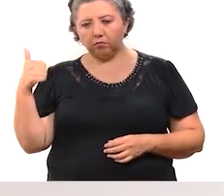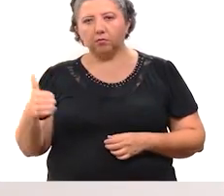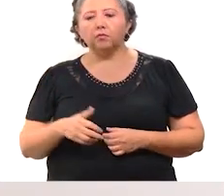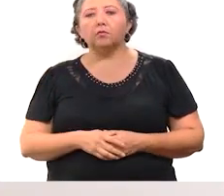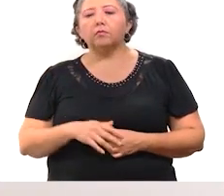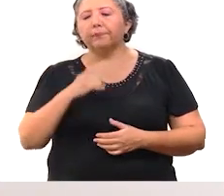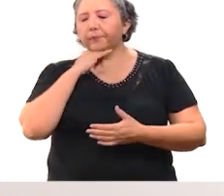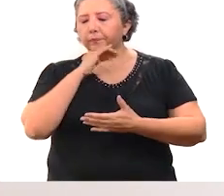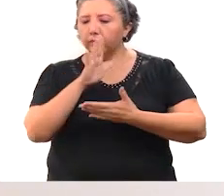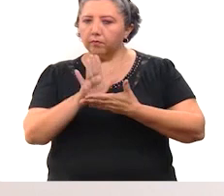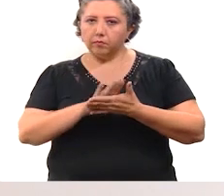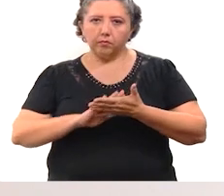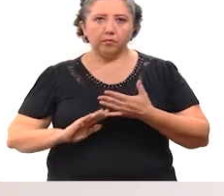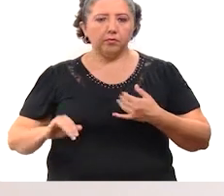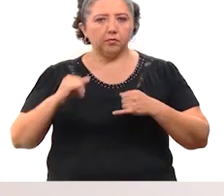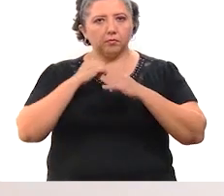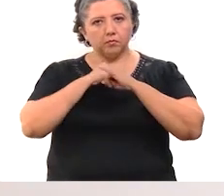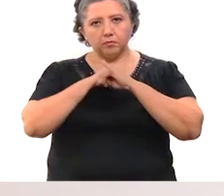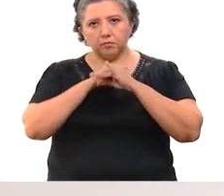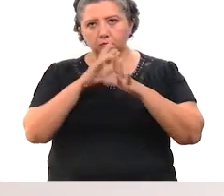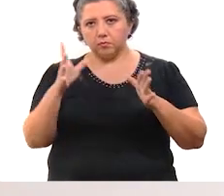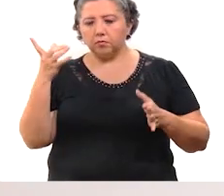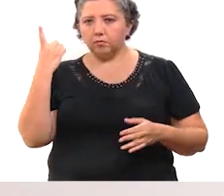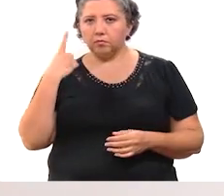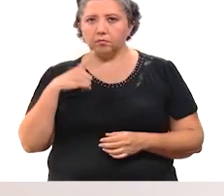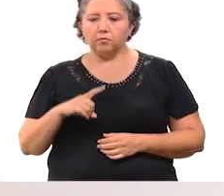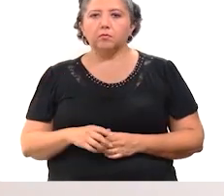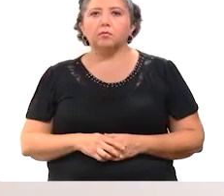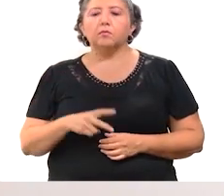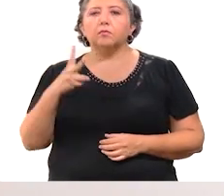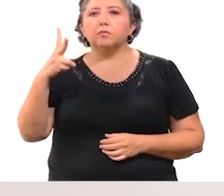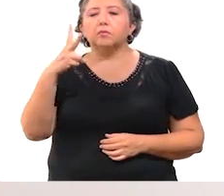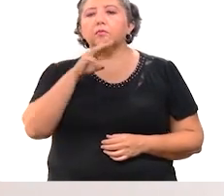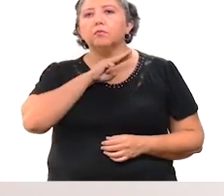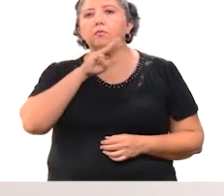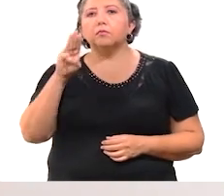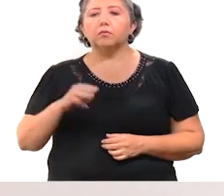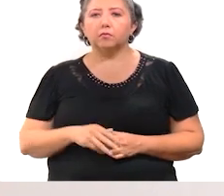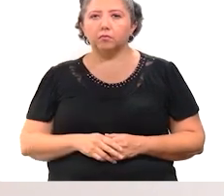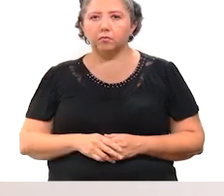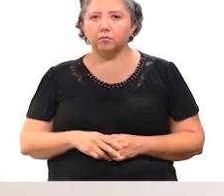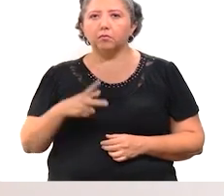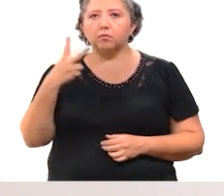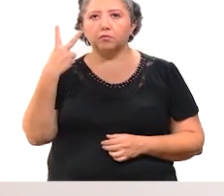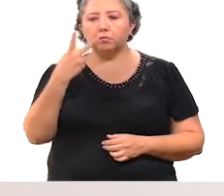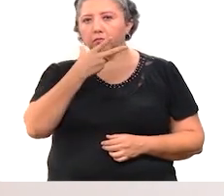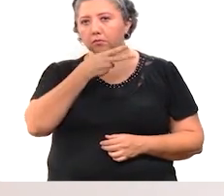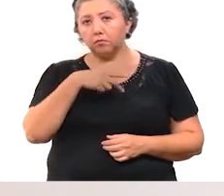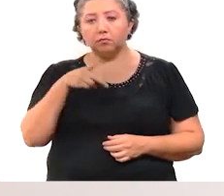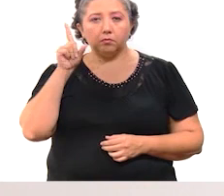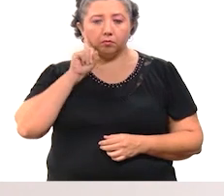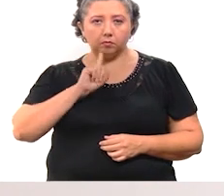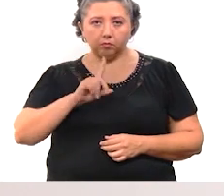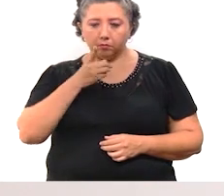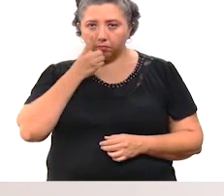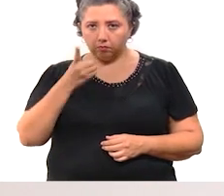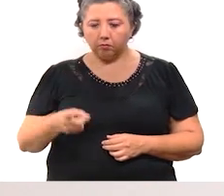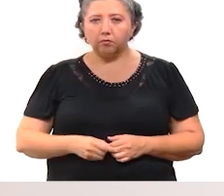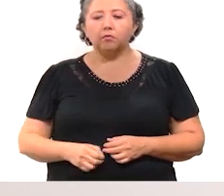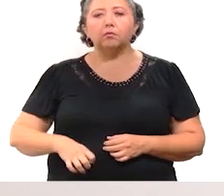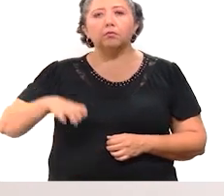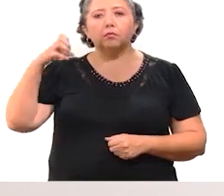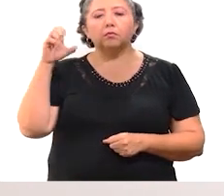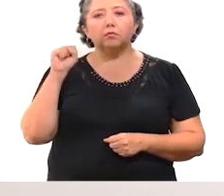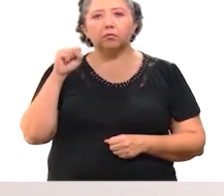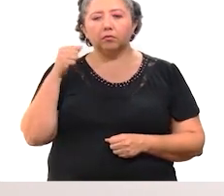11.476. Lamentablemente, en este parte médico informamos de 2 fallecimientos, 2 mujeres de un rango de edad de 56